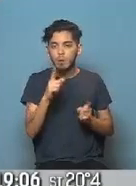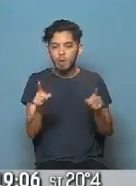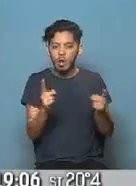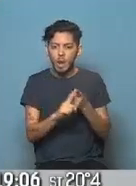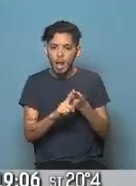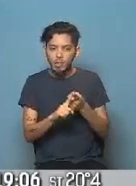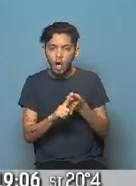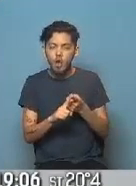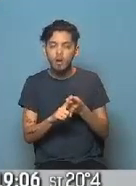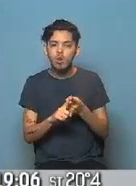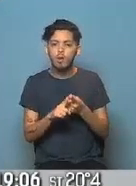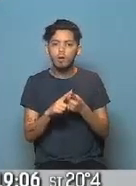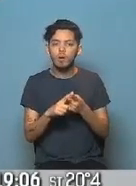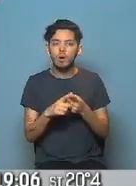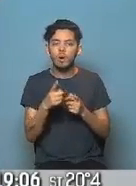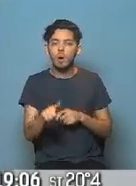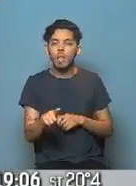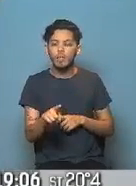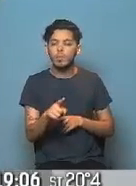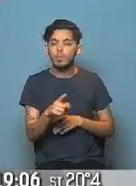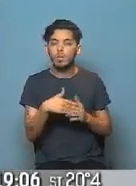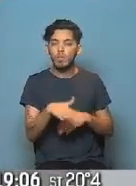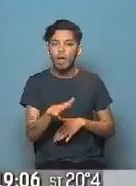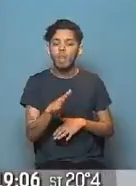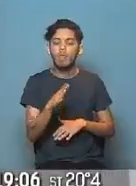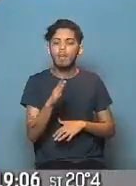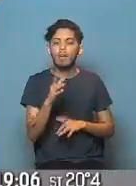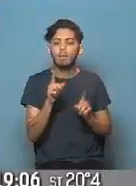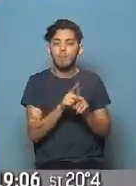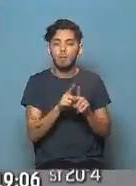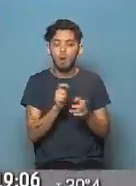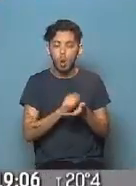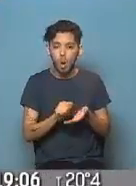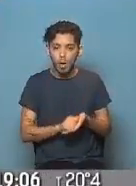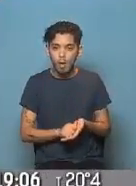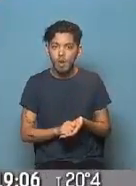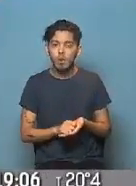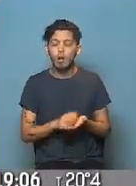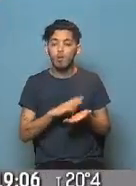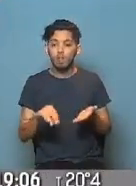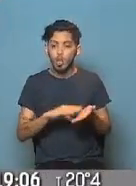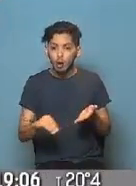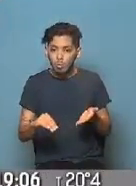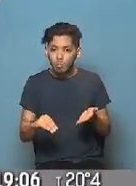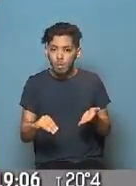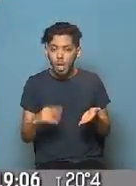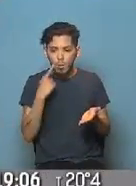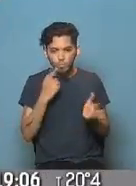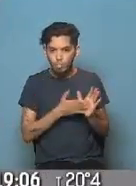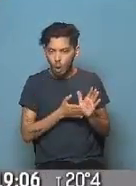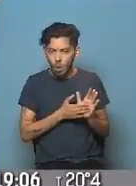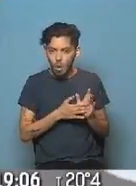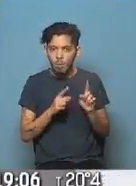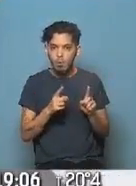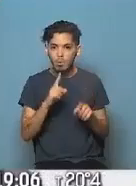correlación, cuando a partir de esos cuadernos, de esas fotocopias que eran indicios de prueba, se